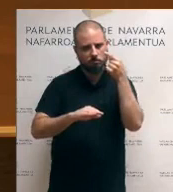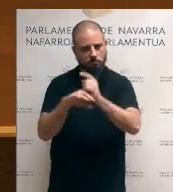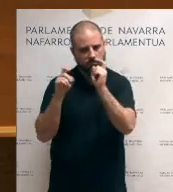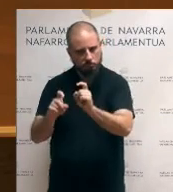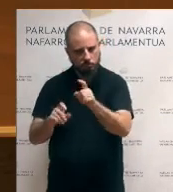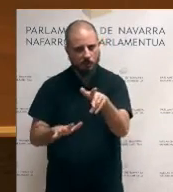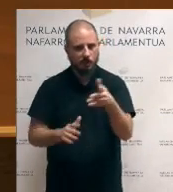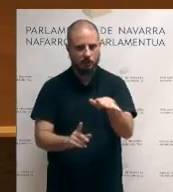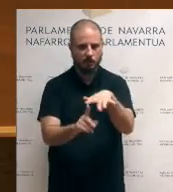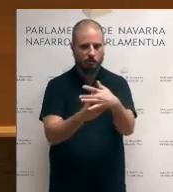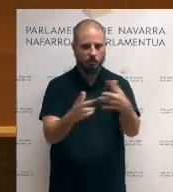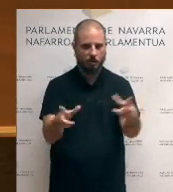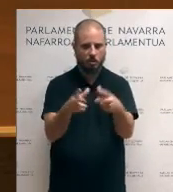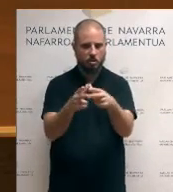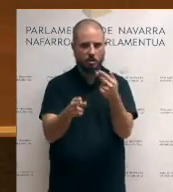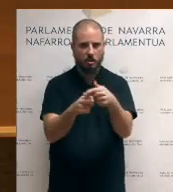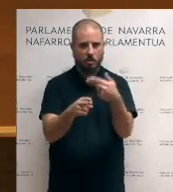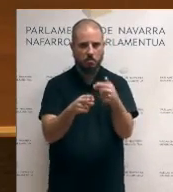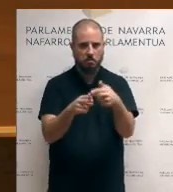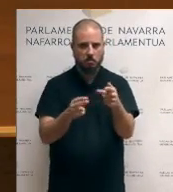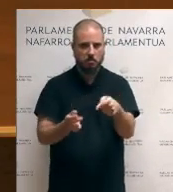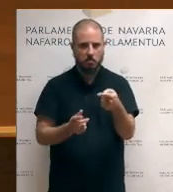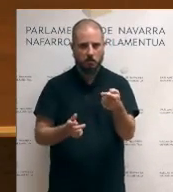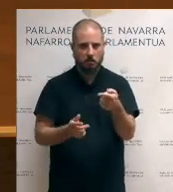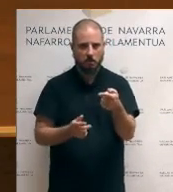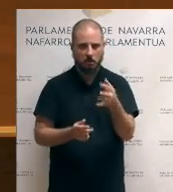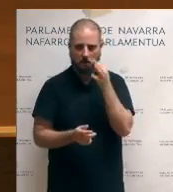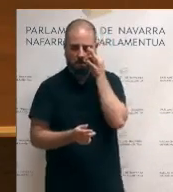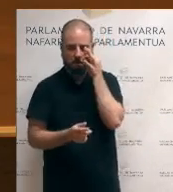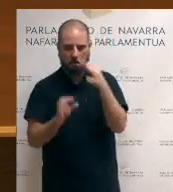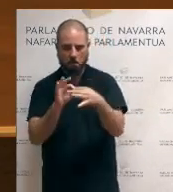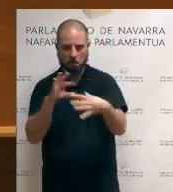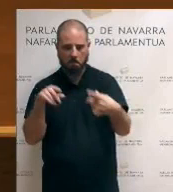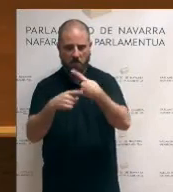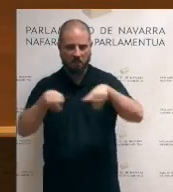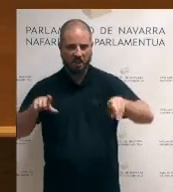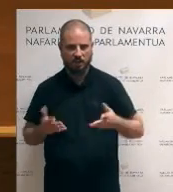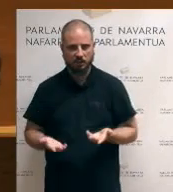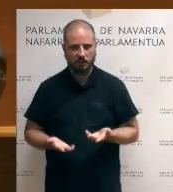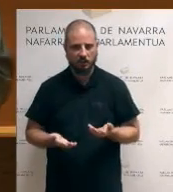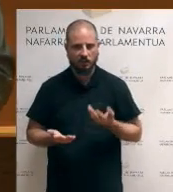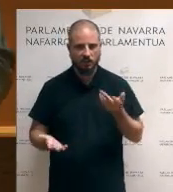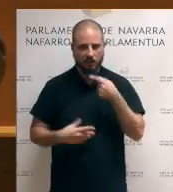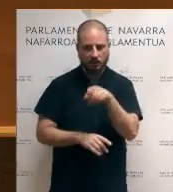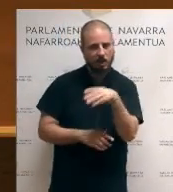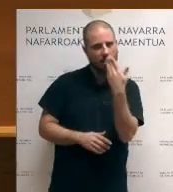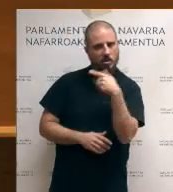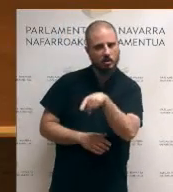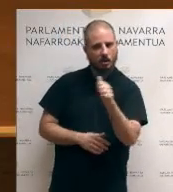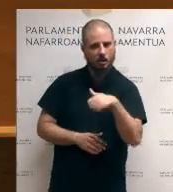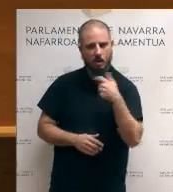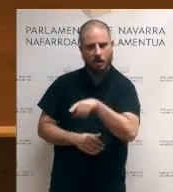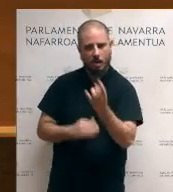escenario social y político absolutamente alejado de la realidad. Es decir, utilizar la escuela para generar una